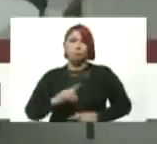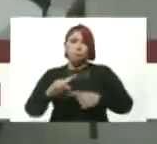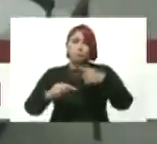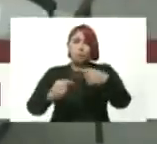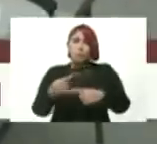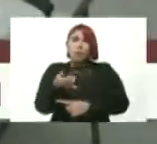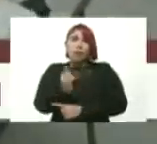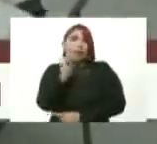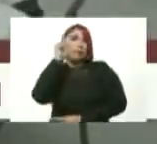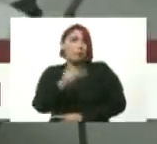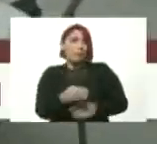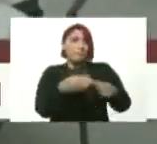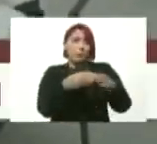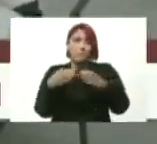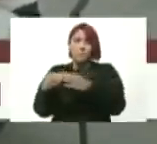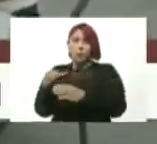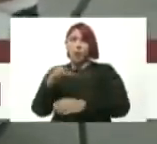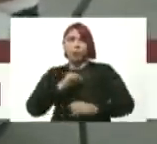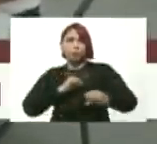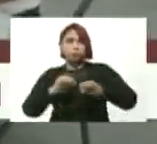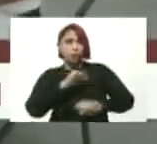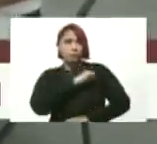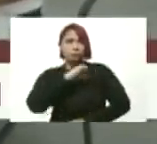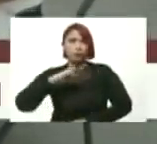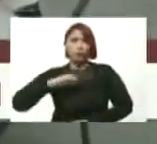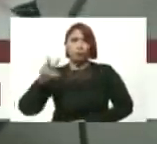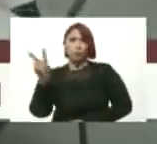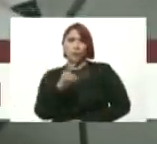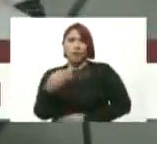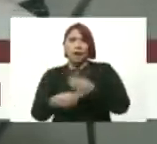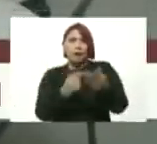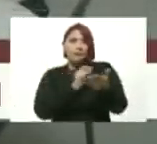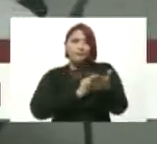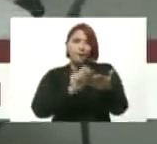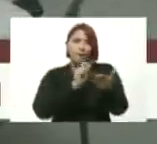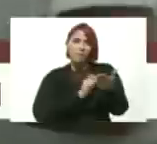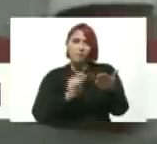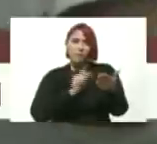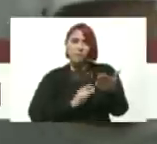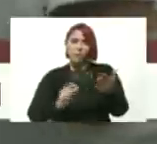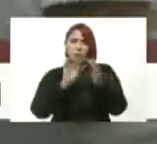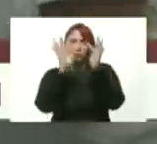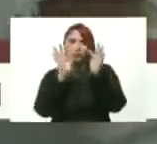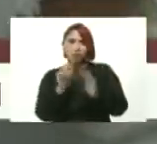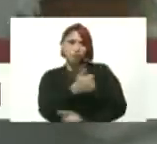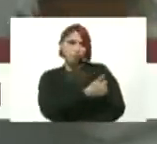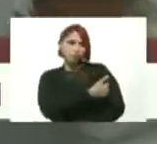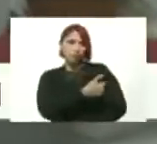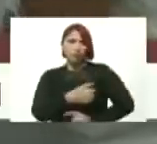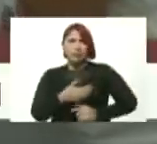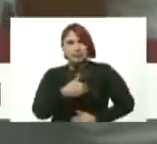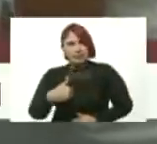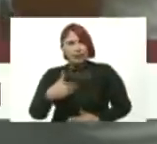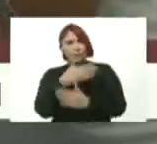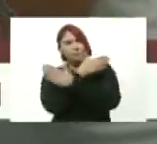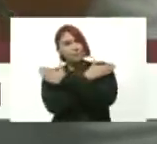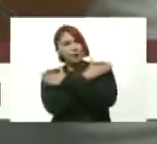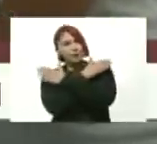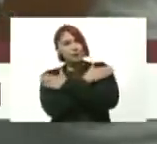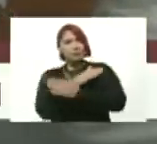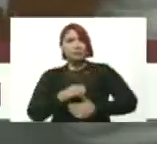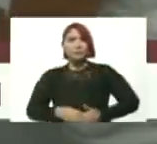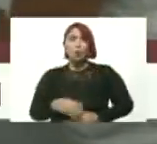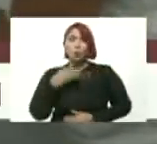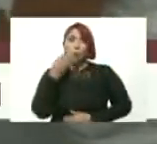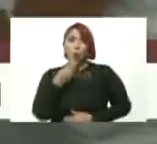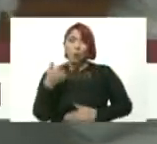la brigadista de movimiento somos venezuela que hacen el registro en el mecanismo de vacuna yo quiero felicitar al joven